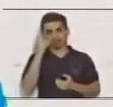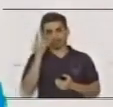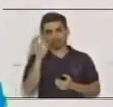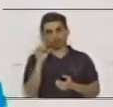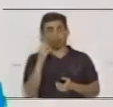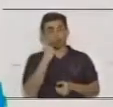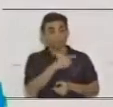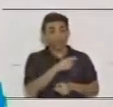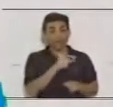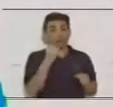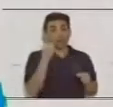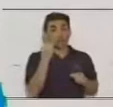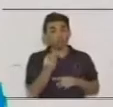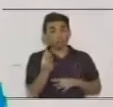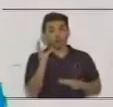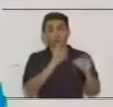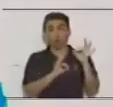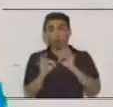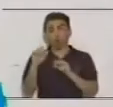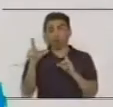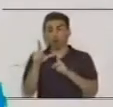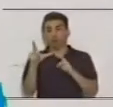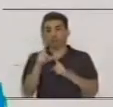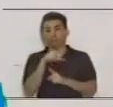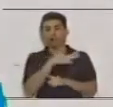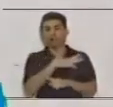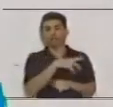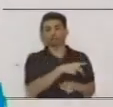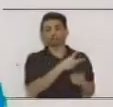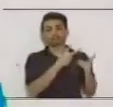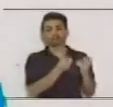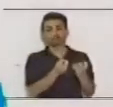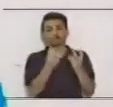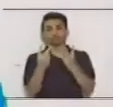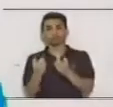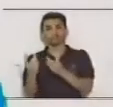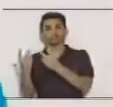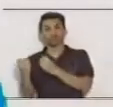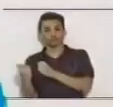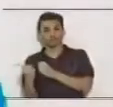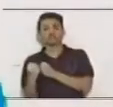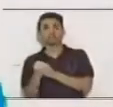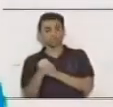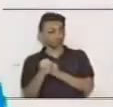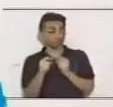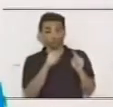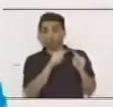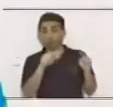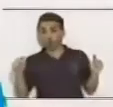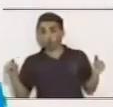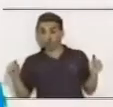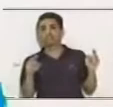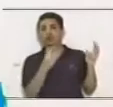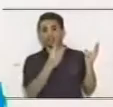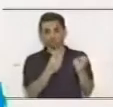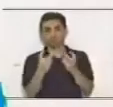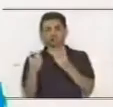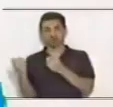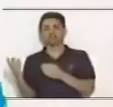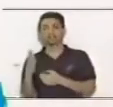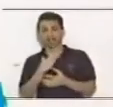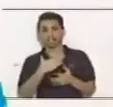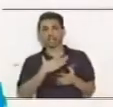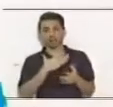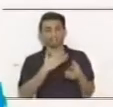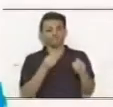estuvieran repetidos en cada uno de los términos. Tiene que estar en todos. Con uno que falte, ya no se puede resolver